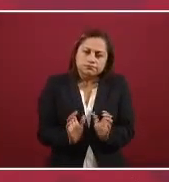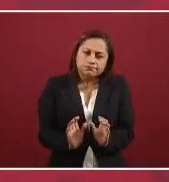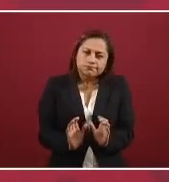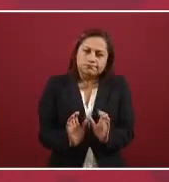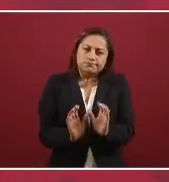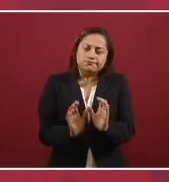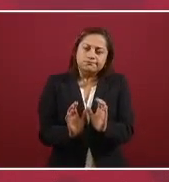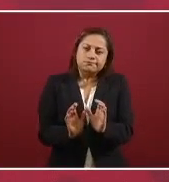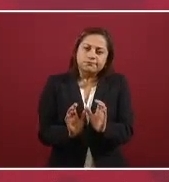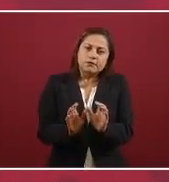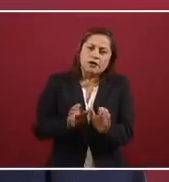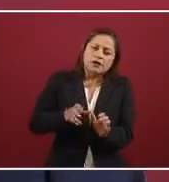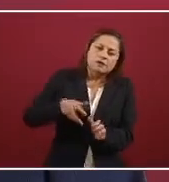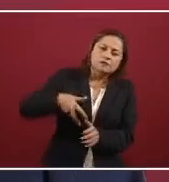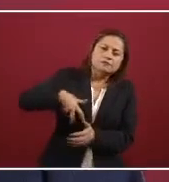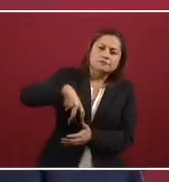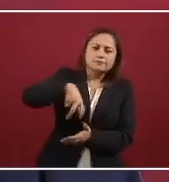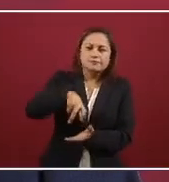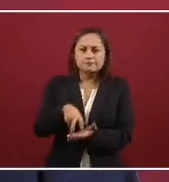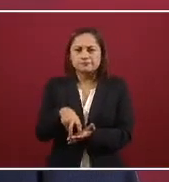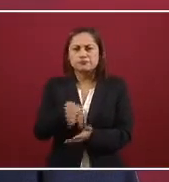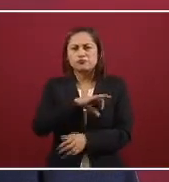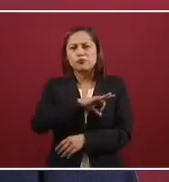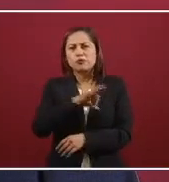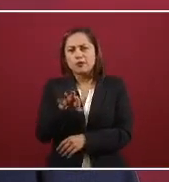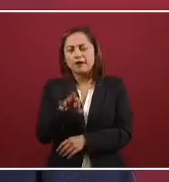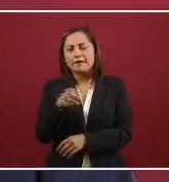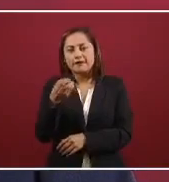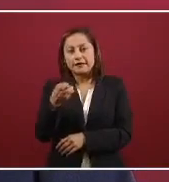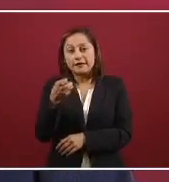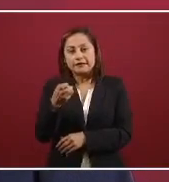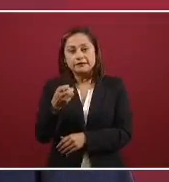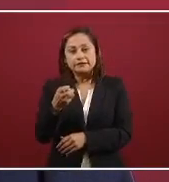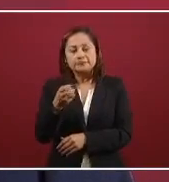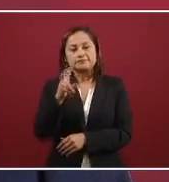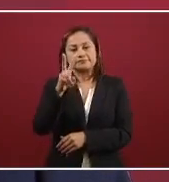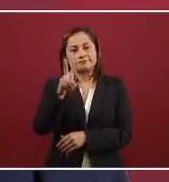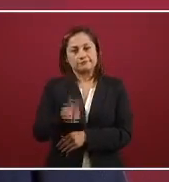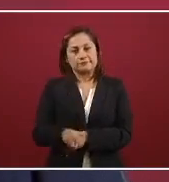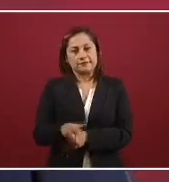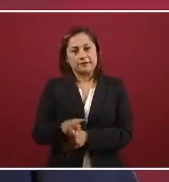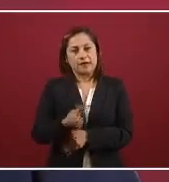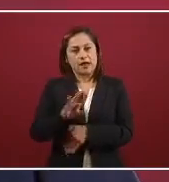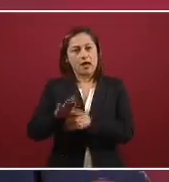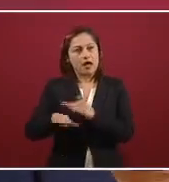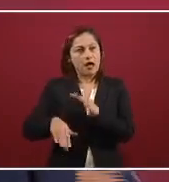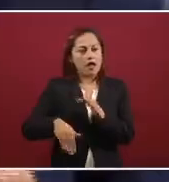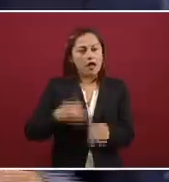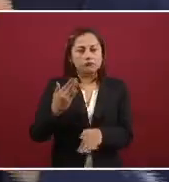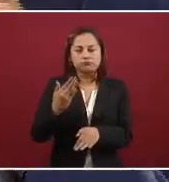un cuerpo de avance lento, pero ya está